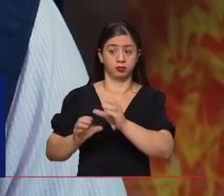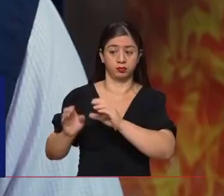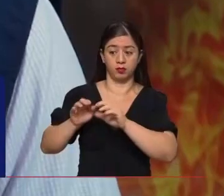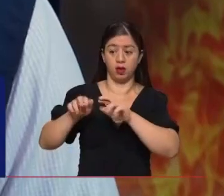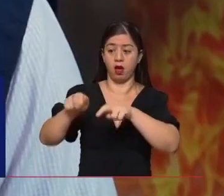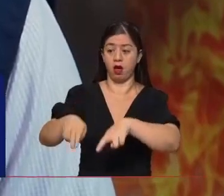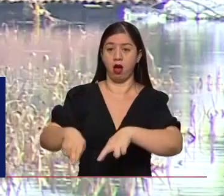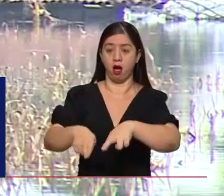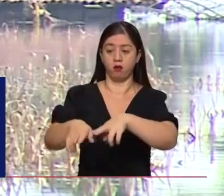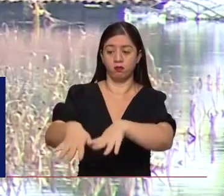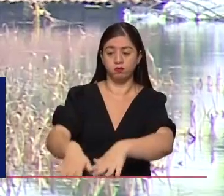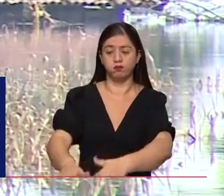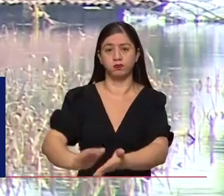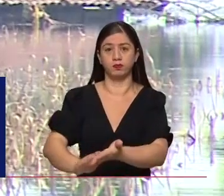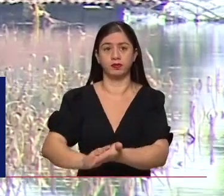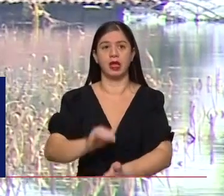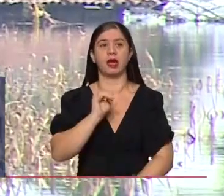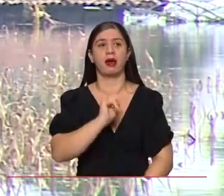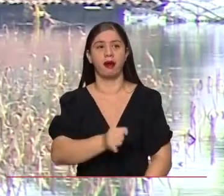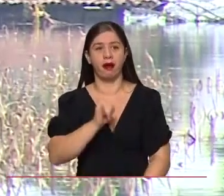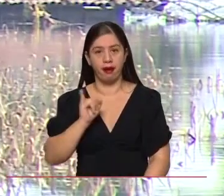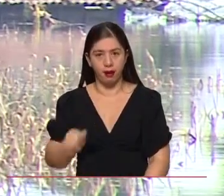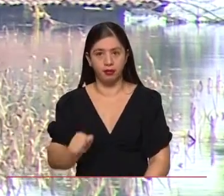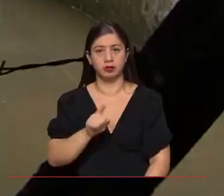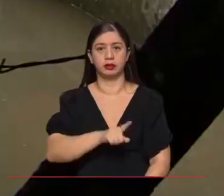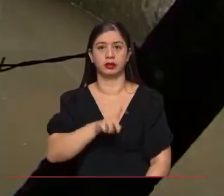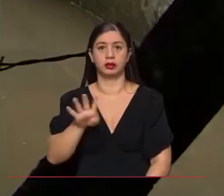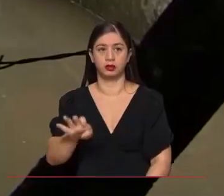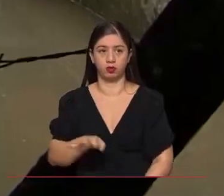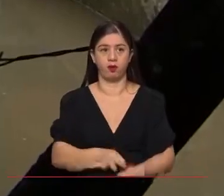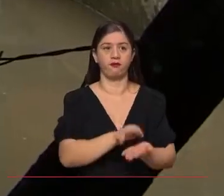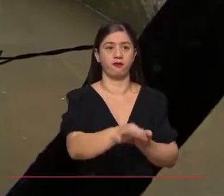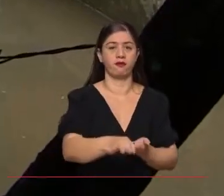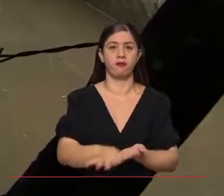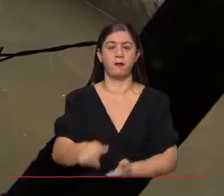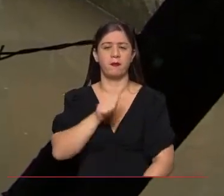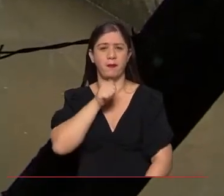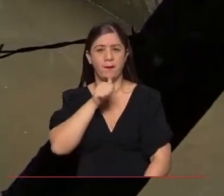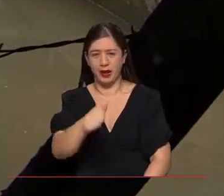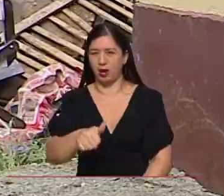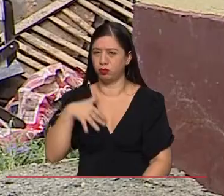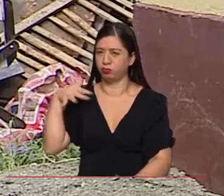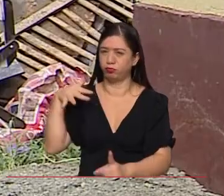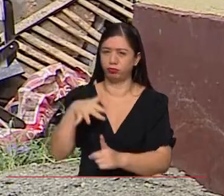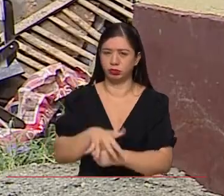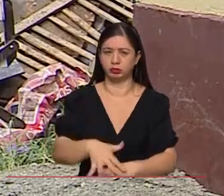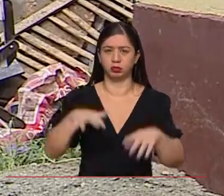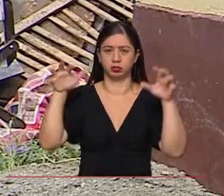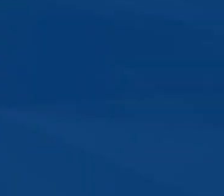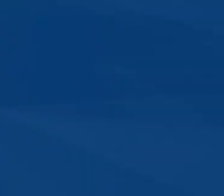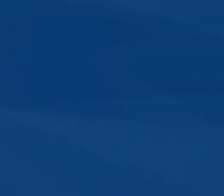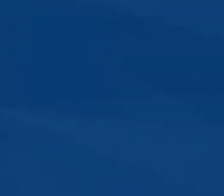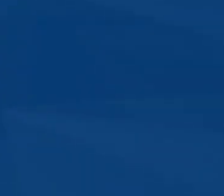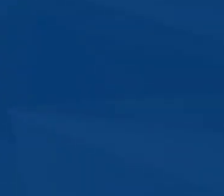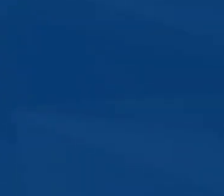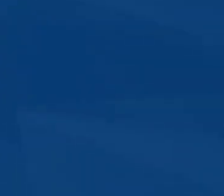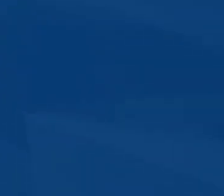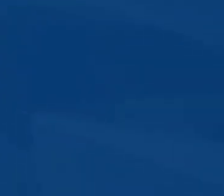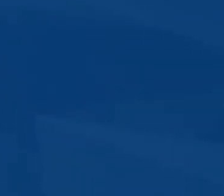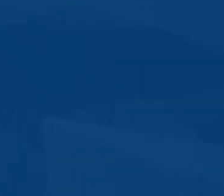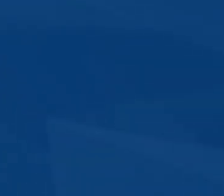hacer intervenciones. Jamundí hace parte de los 19 municipios más afectados por las precipitaciones en el Valle del Cauca.